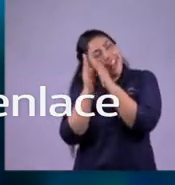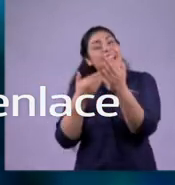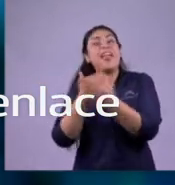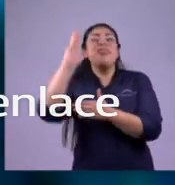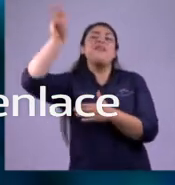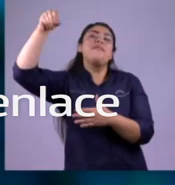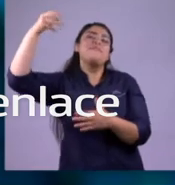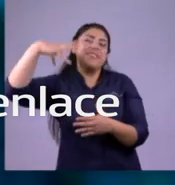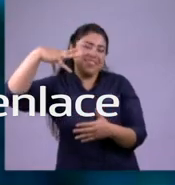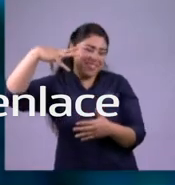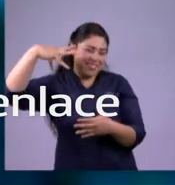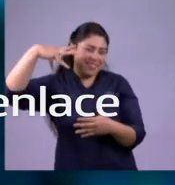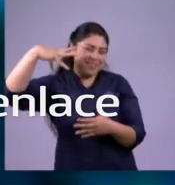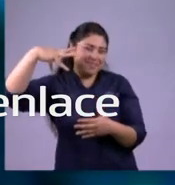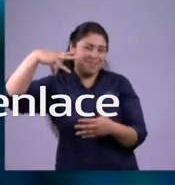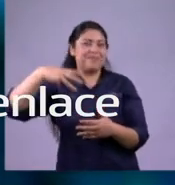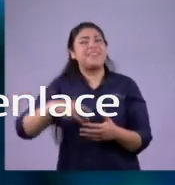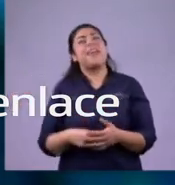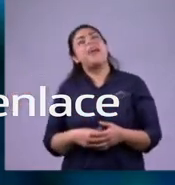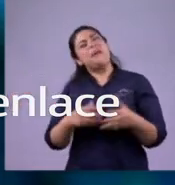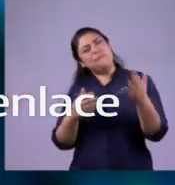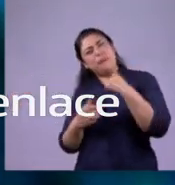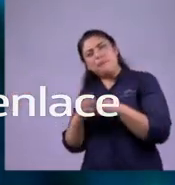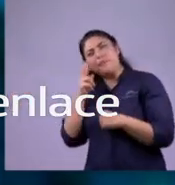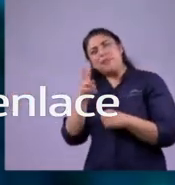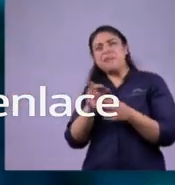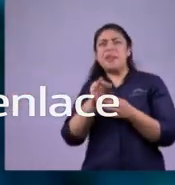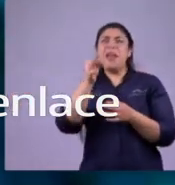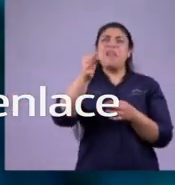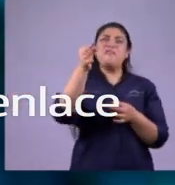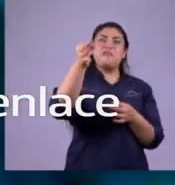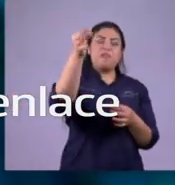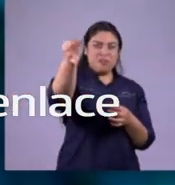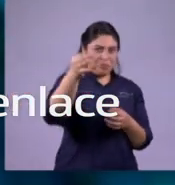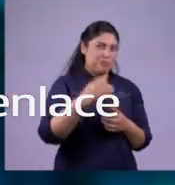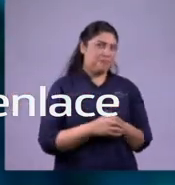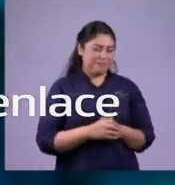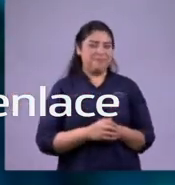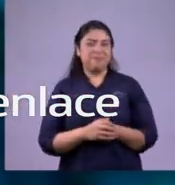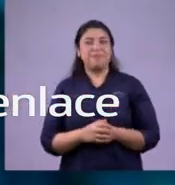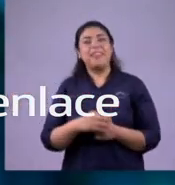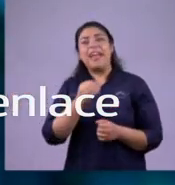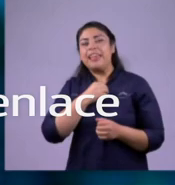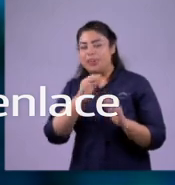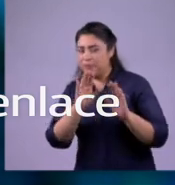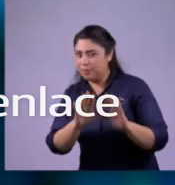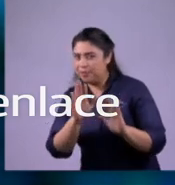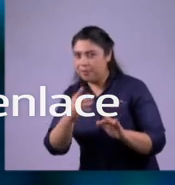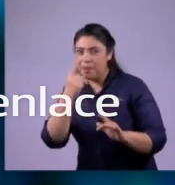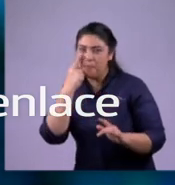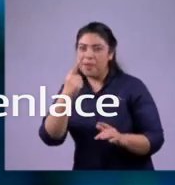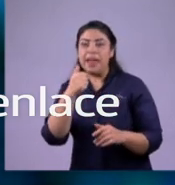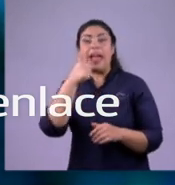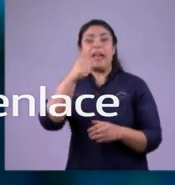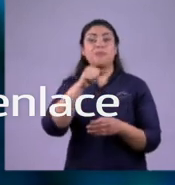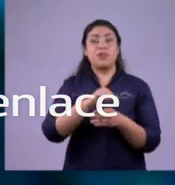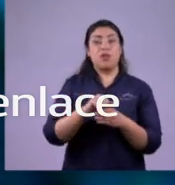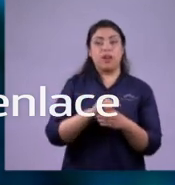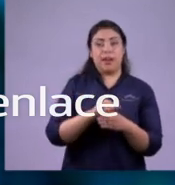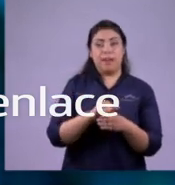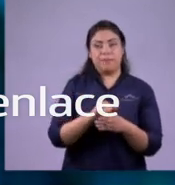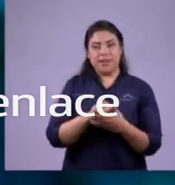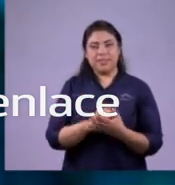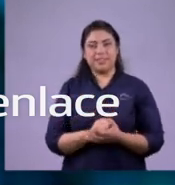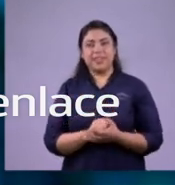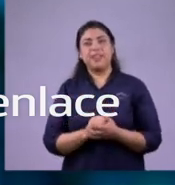siguiente que tal fin damos un vistazo al futuro les leyó este salmo varias veces quiero que me aguanten por favor porque es bueno repasarlo y es solo